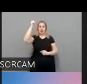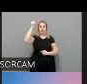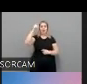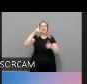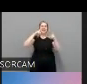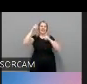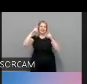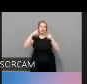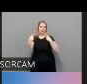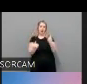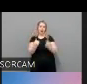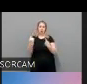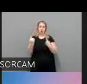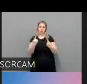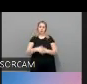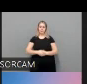gestos.